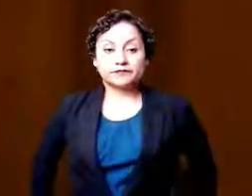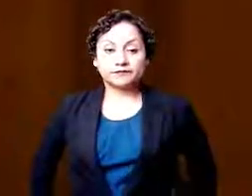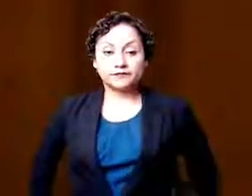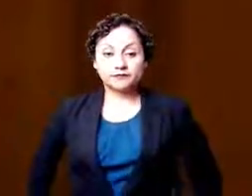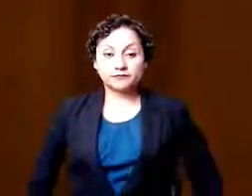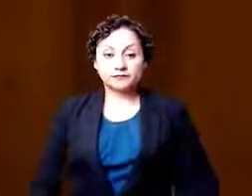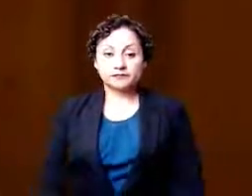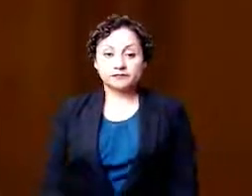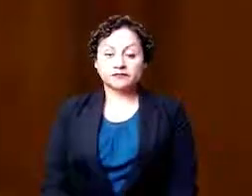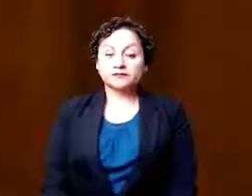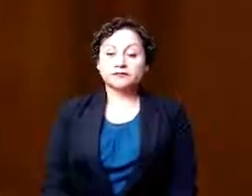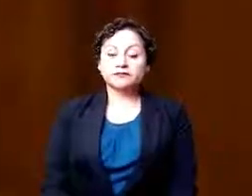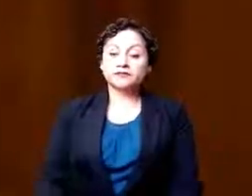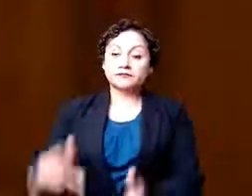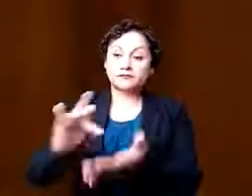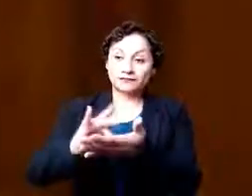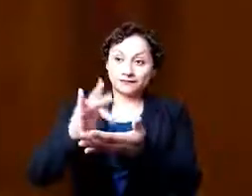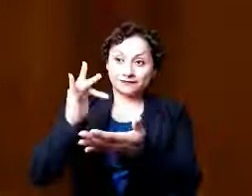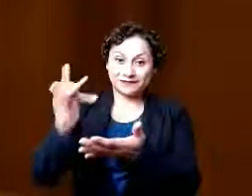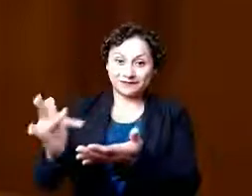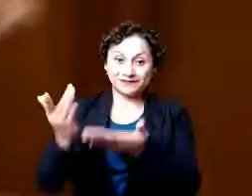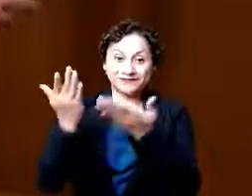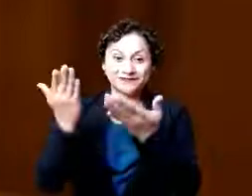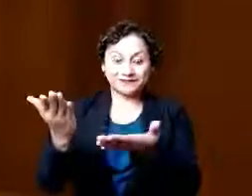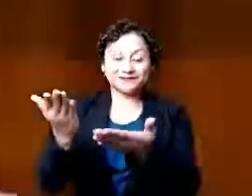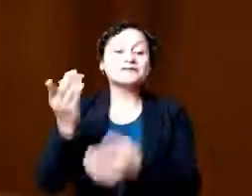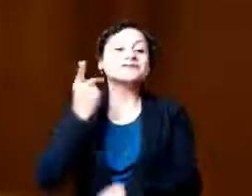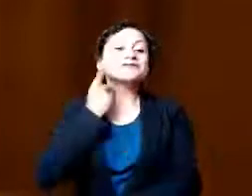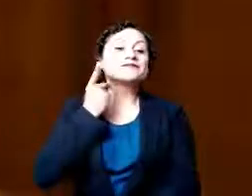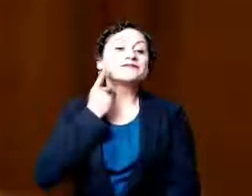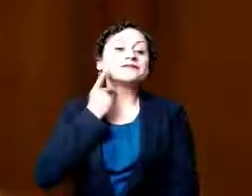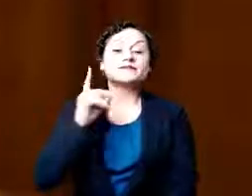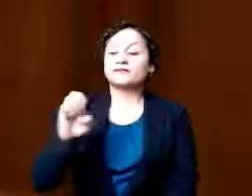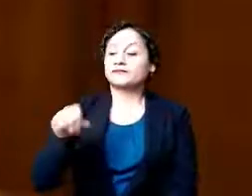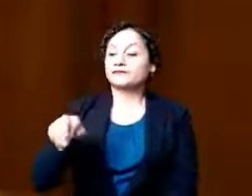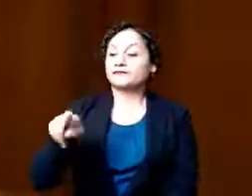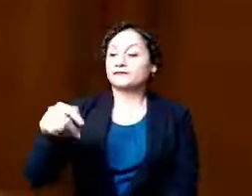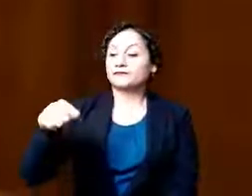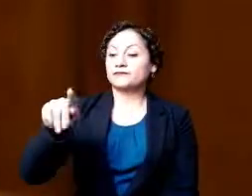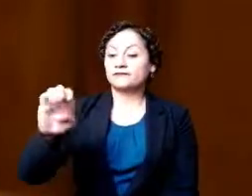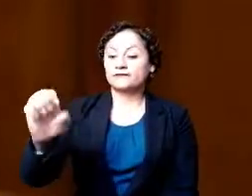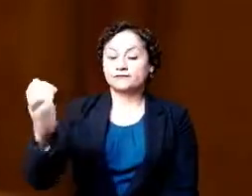Muchas gracias diputado presidente Enrique Jacob